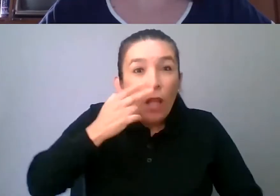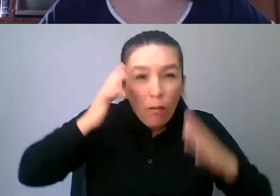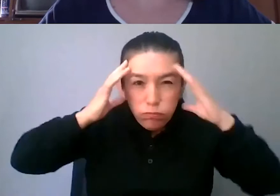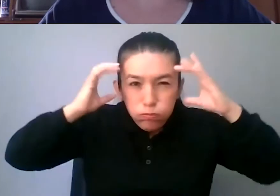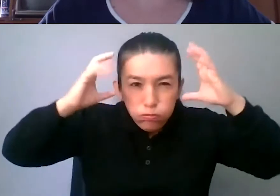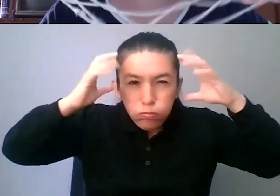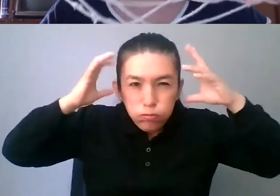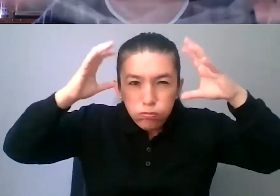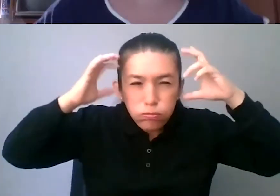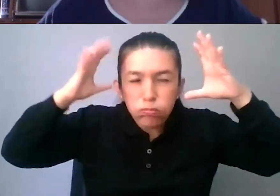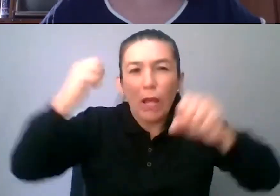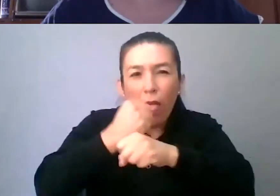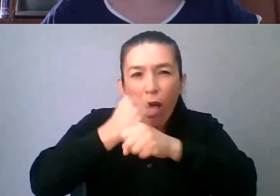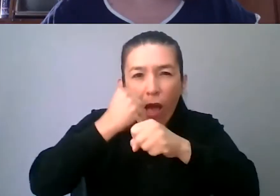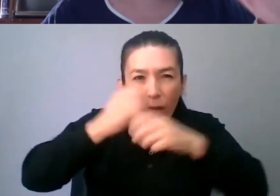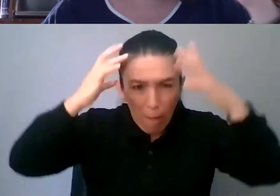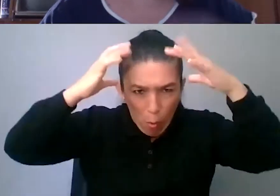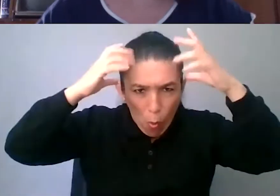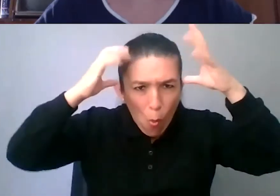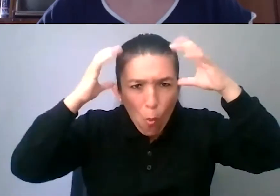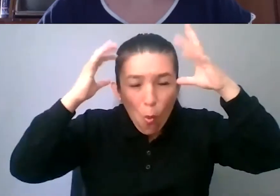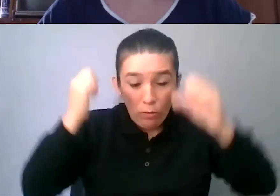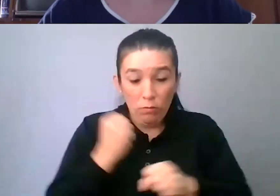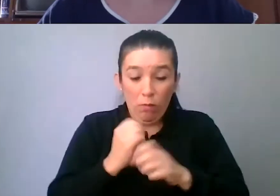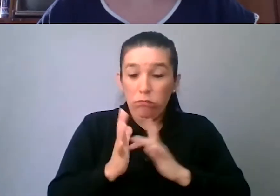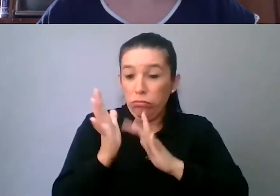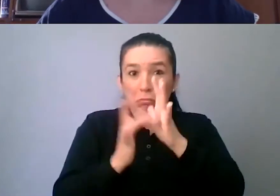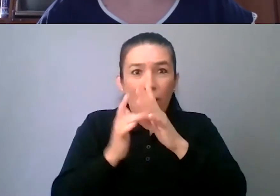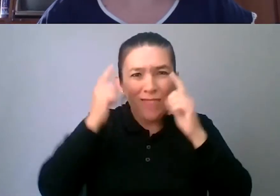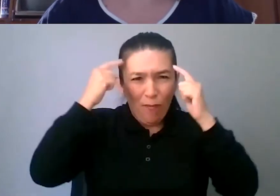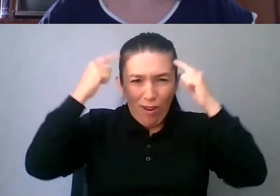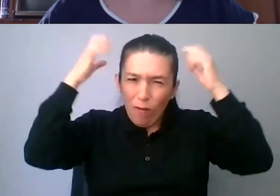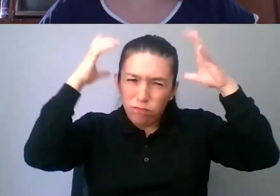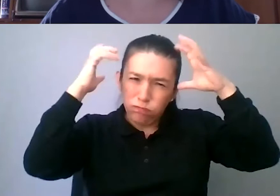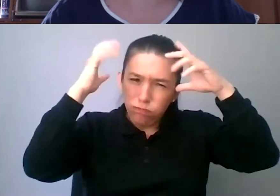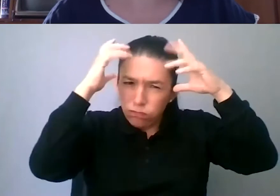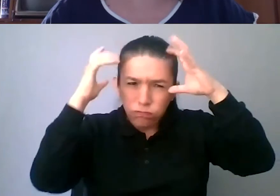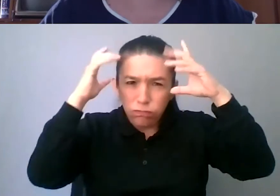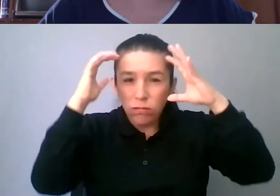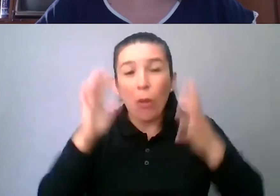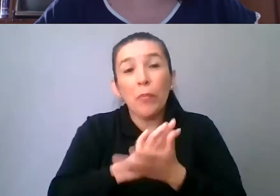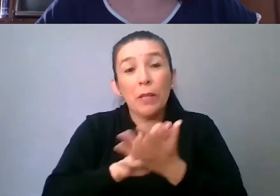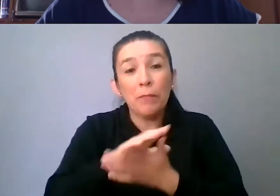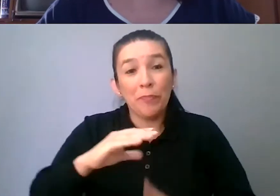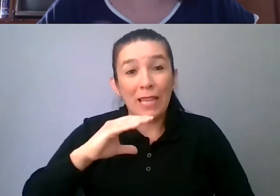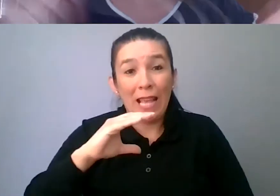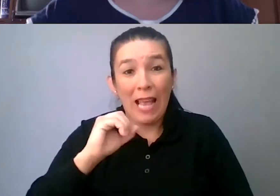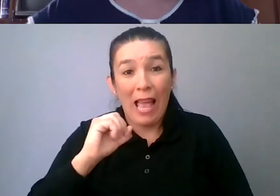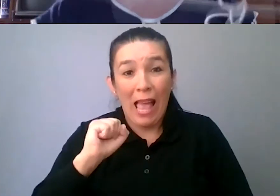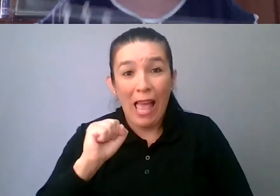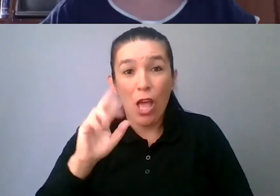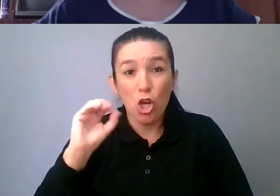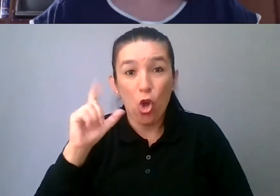muchas cosas buenas que están pasando en tu cerebro cuando estás haciendo figuras. La Carolina está haciendo una figura, un cuatro de